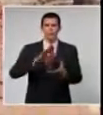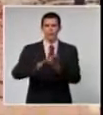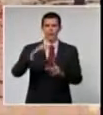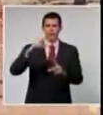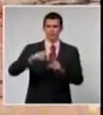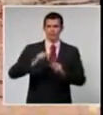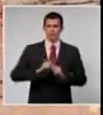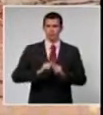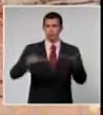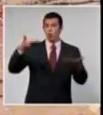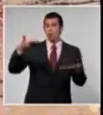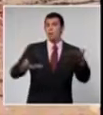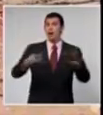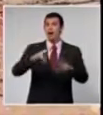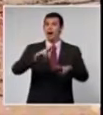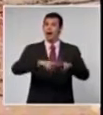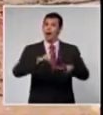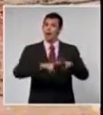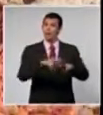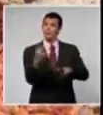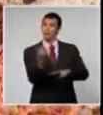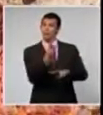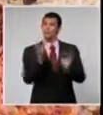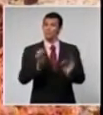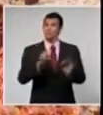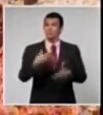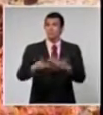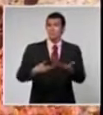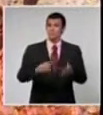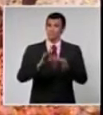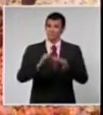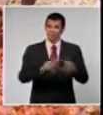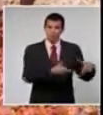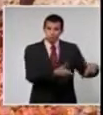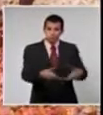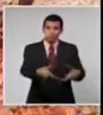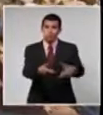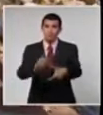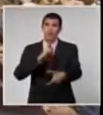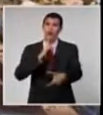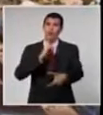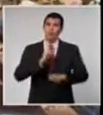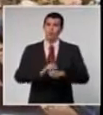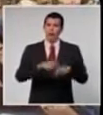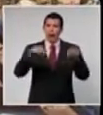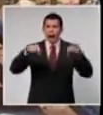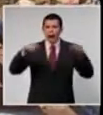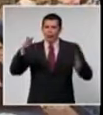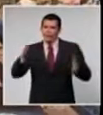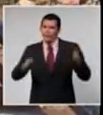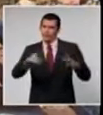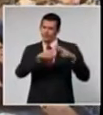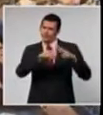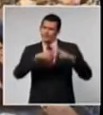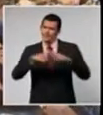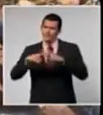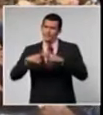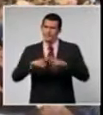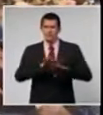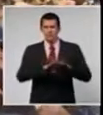acueducto, alcantarillado y drenaje pluvial de Cárdenas marcha al 62%. Este forma parte del programa hidráulico